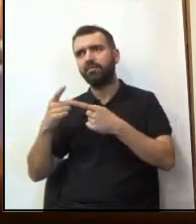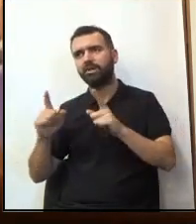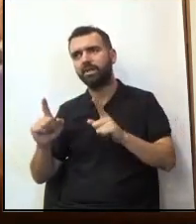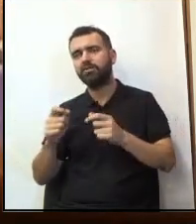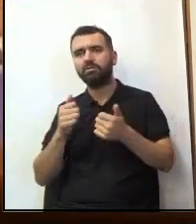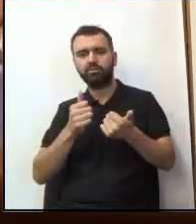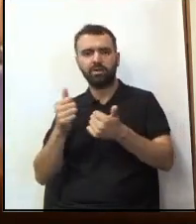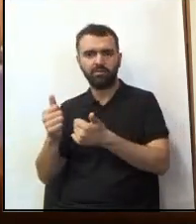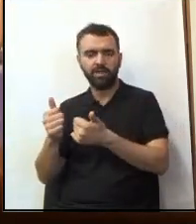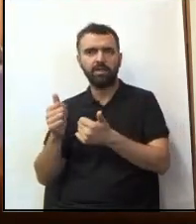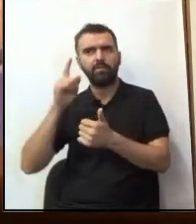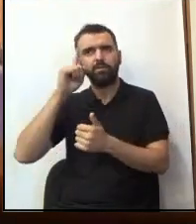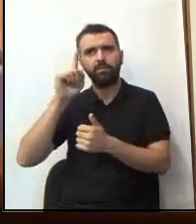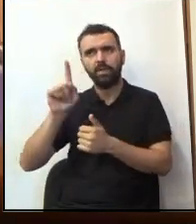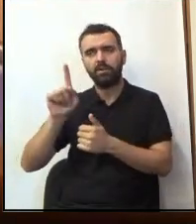pero